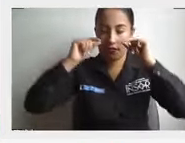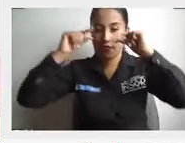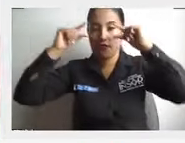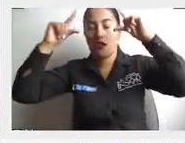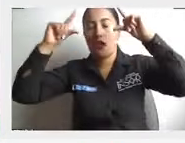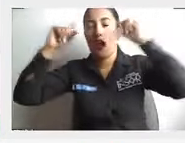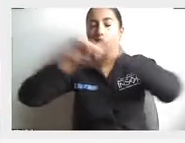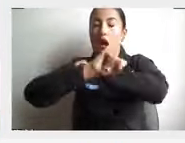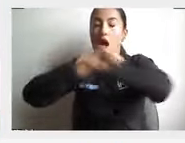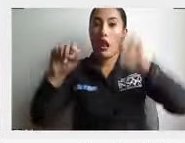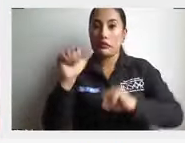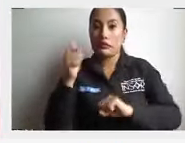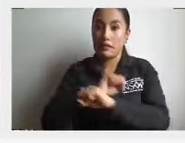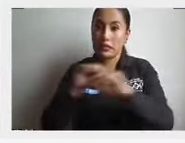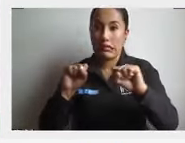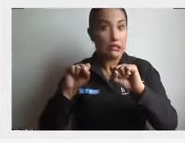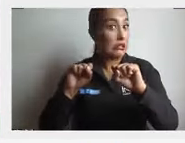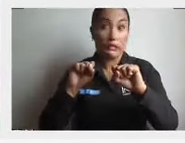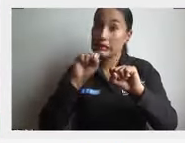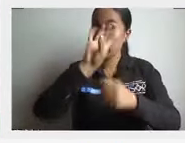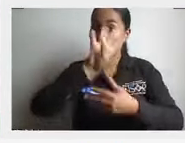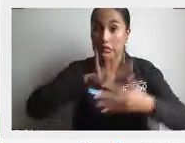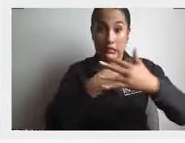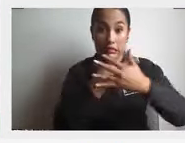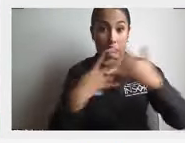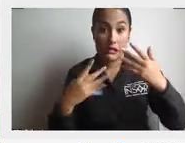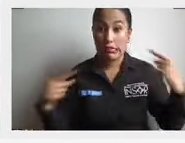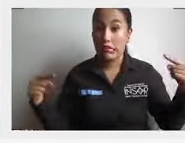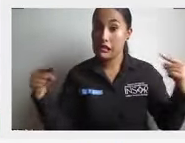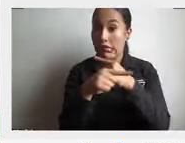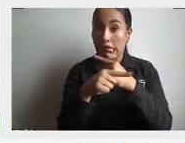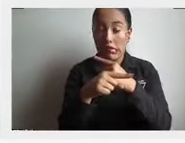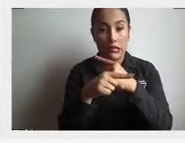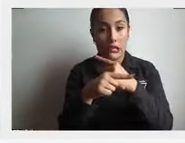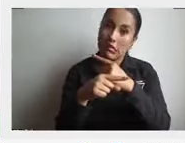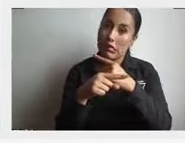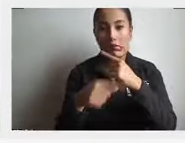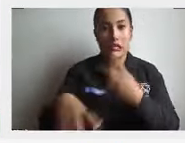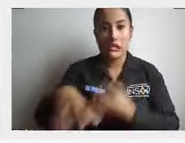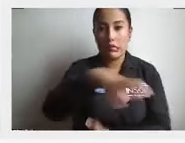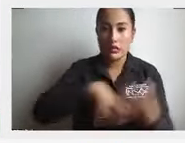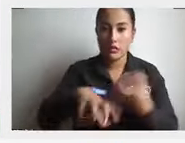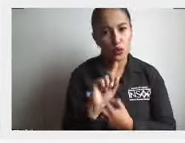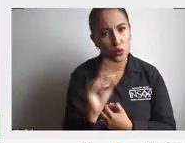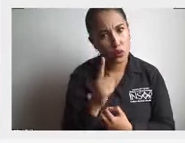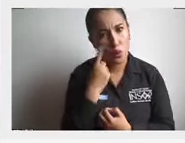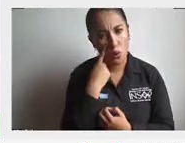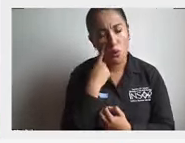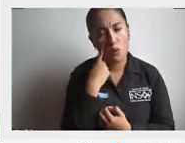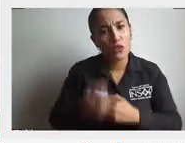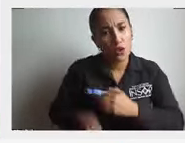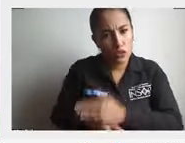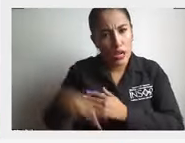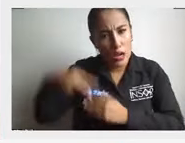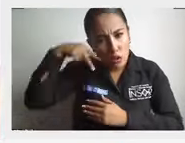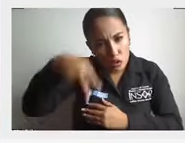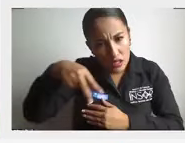también tener y establecer unas rutinas que les permitan, luego que regresemos de esta